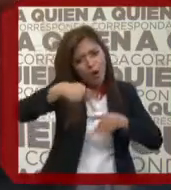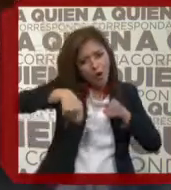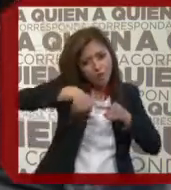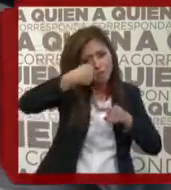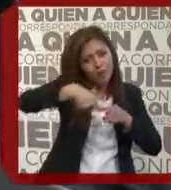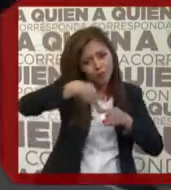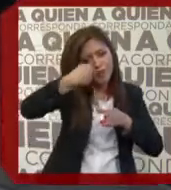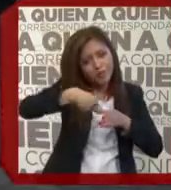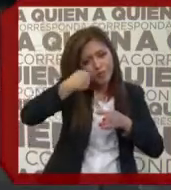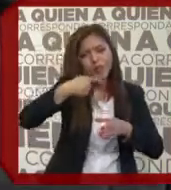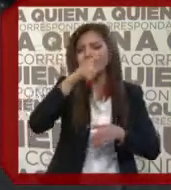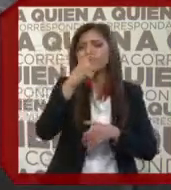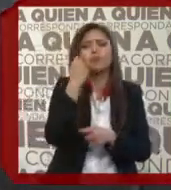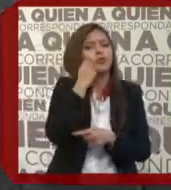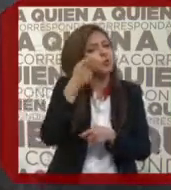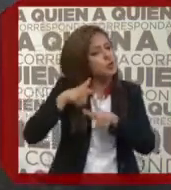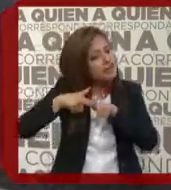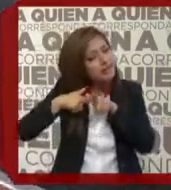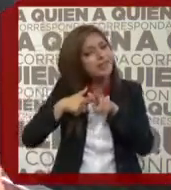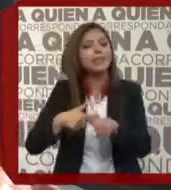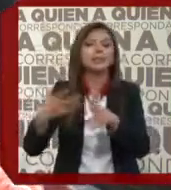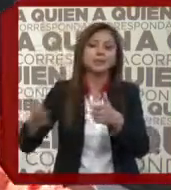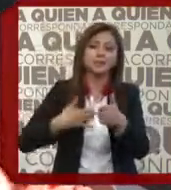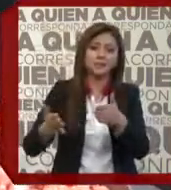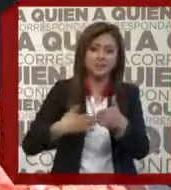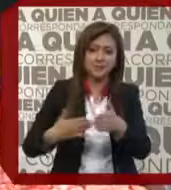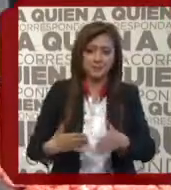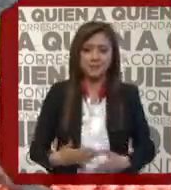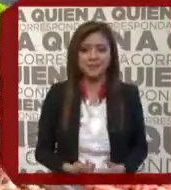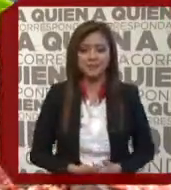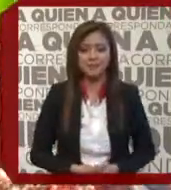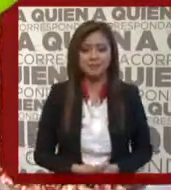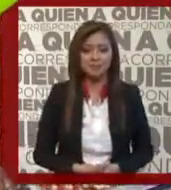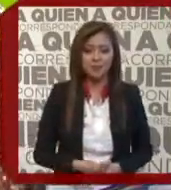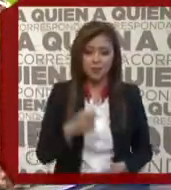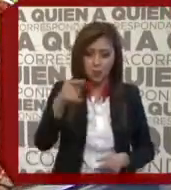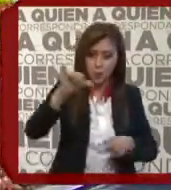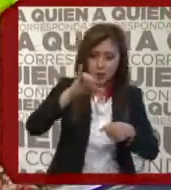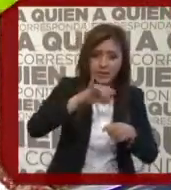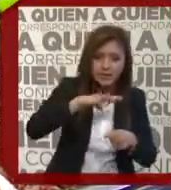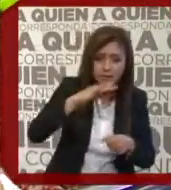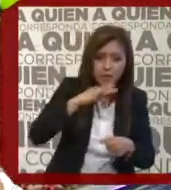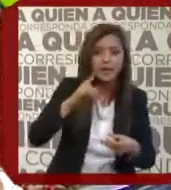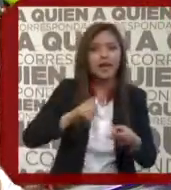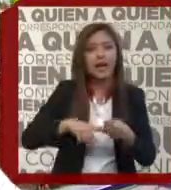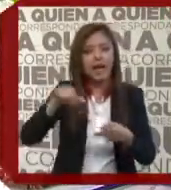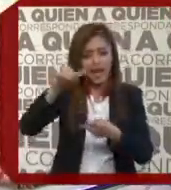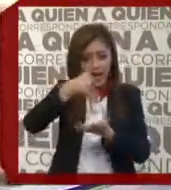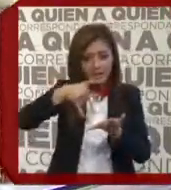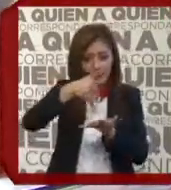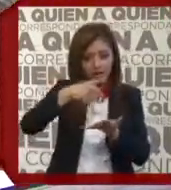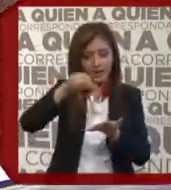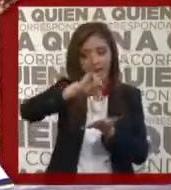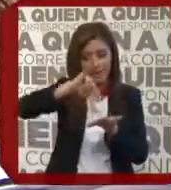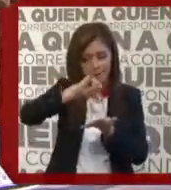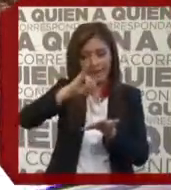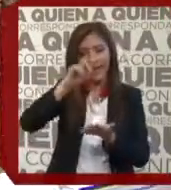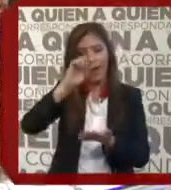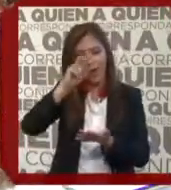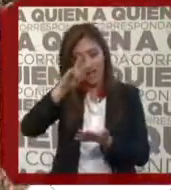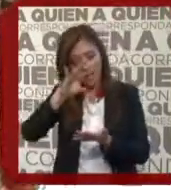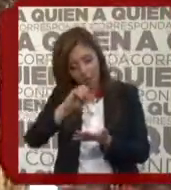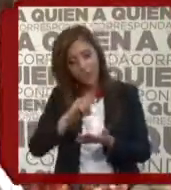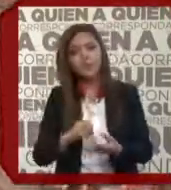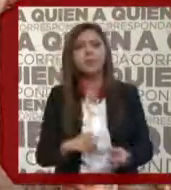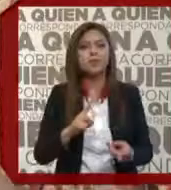nada te detenga. Que nada te detenga tu camino. Sí, muy bien. Hecho. Cebollita, aceite de olivo. ¿Esto qué es? ¿Eso